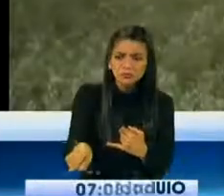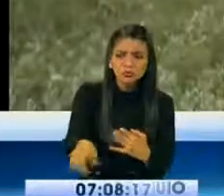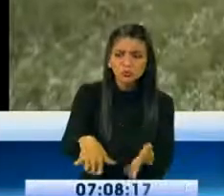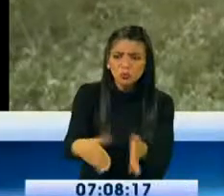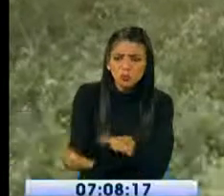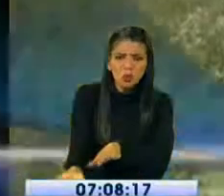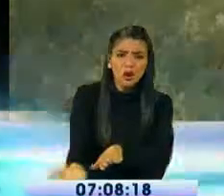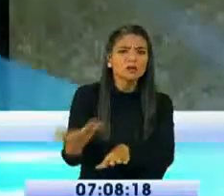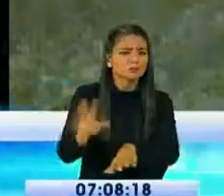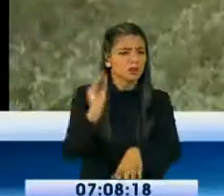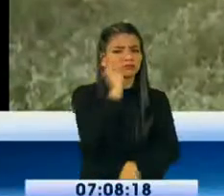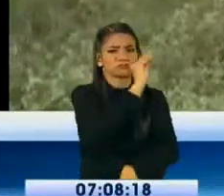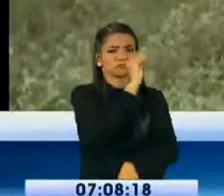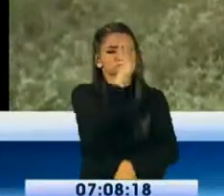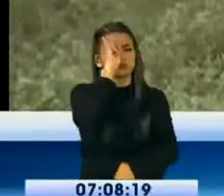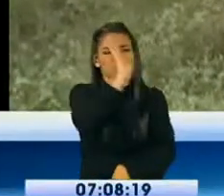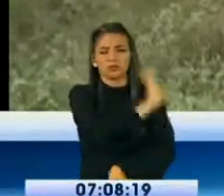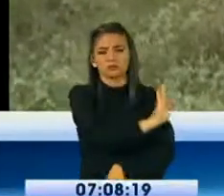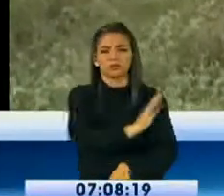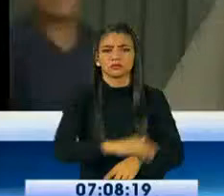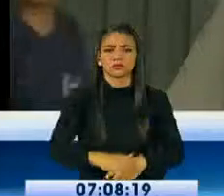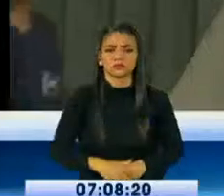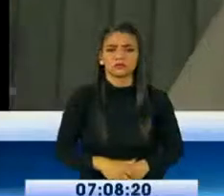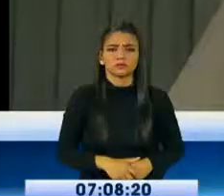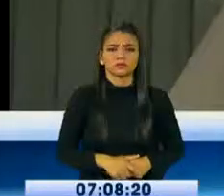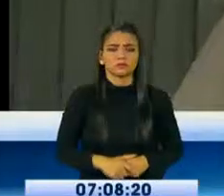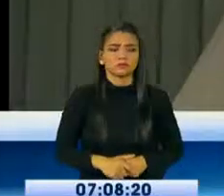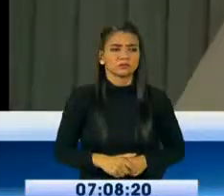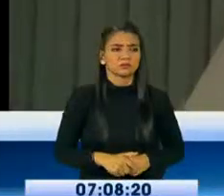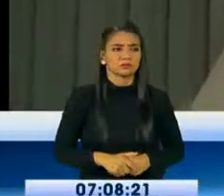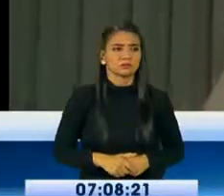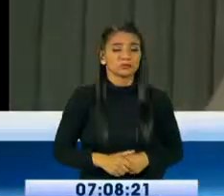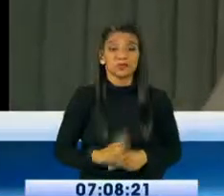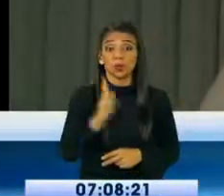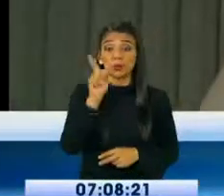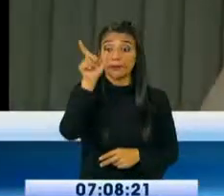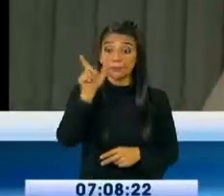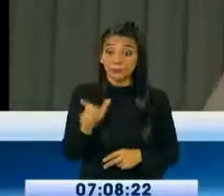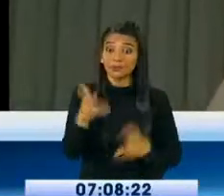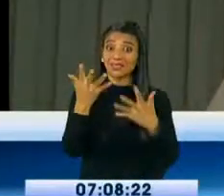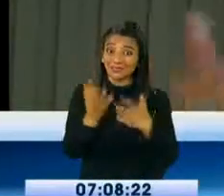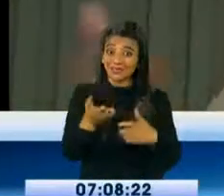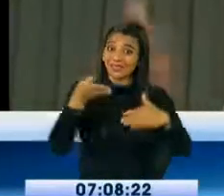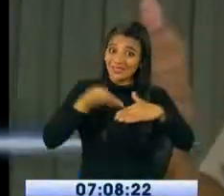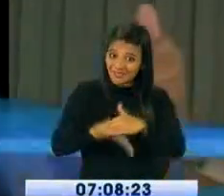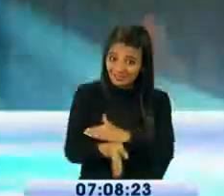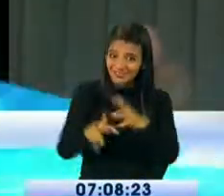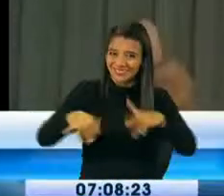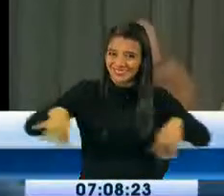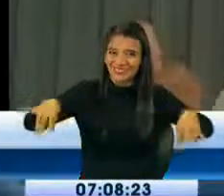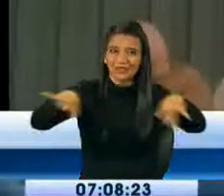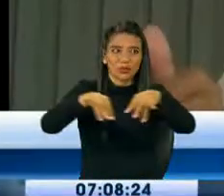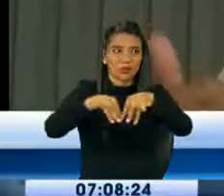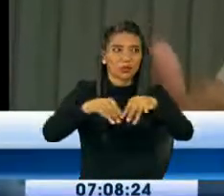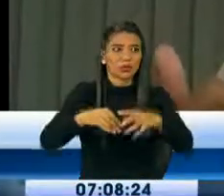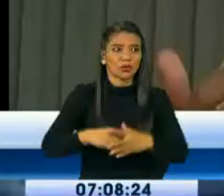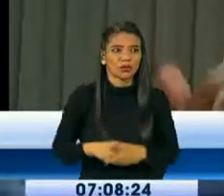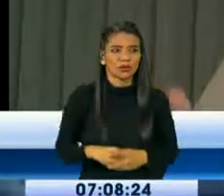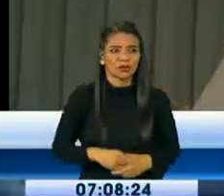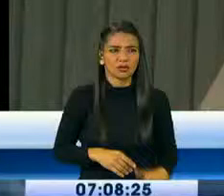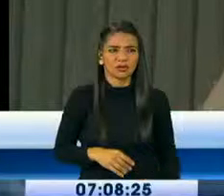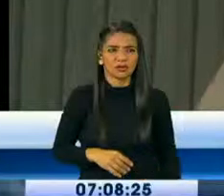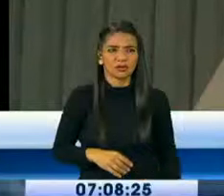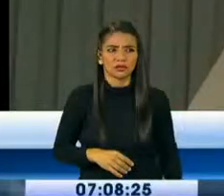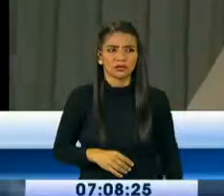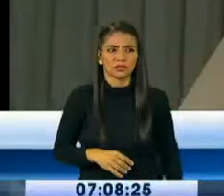lo que inmediatamente dio aviso a las autoridades. Una persona que había intentado ingresar hasta este lote baldío